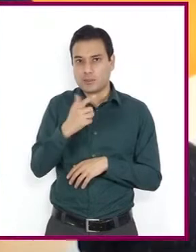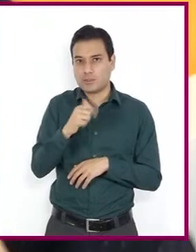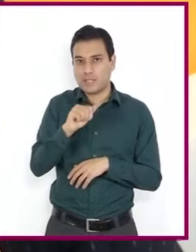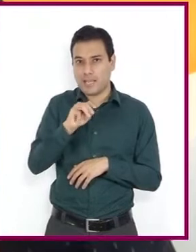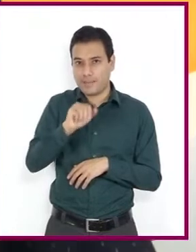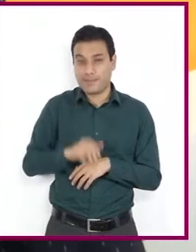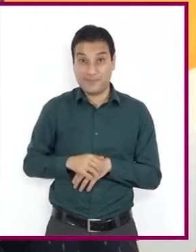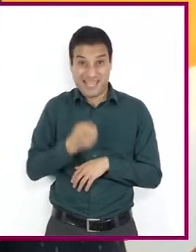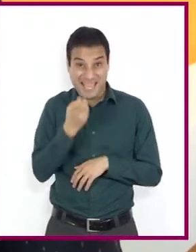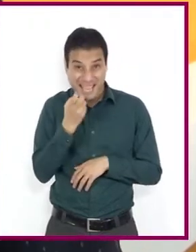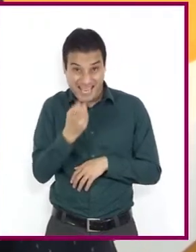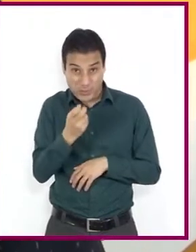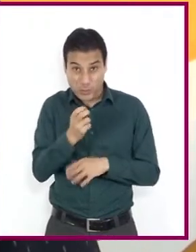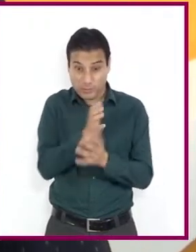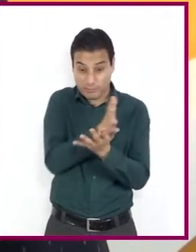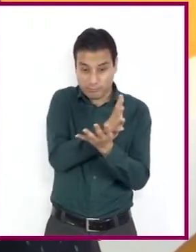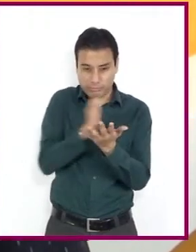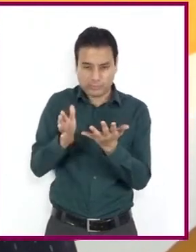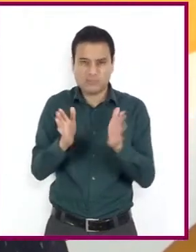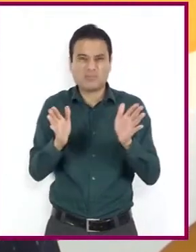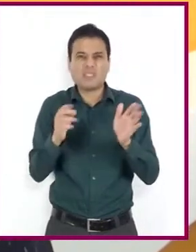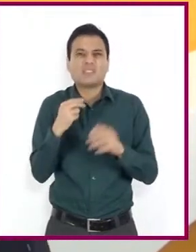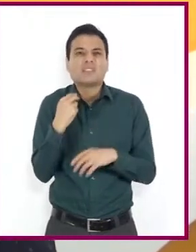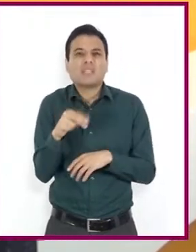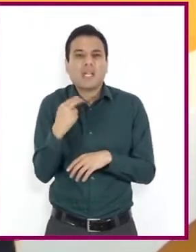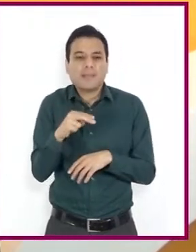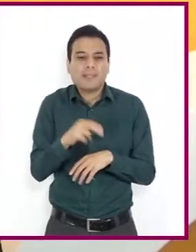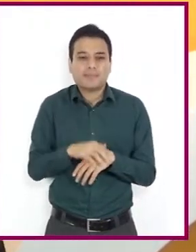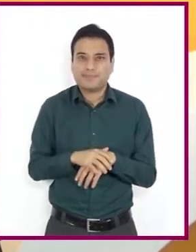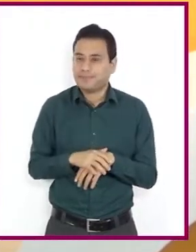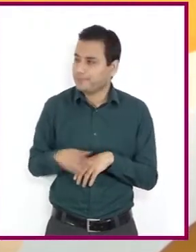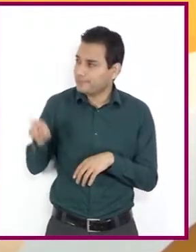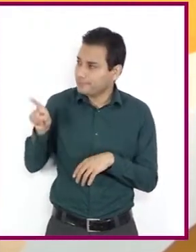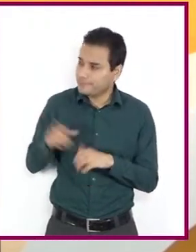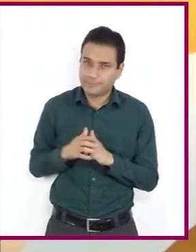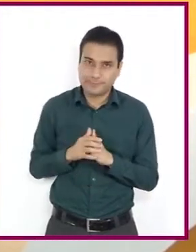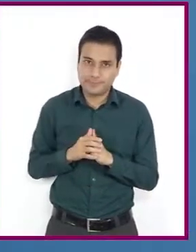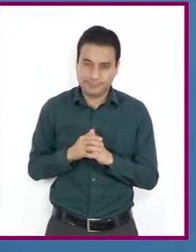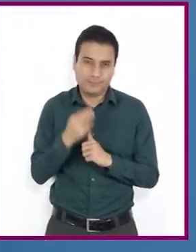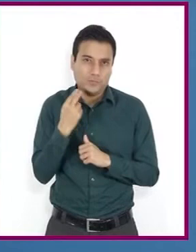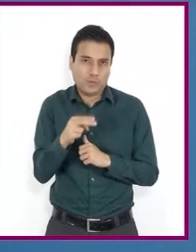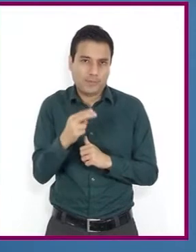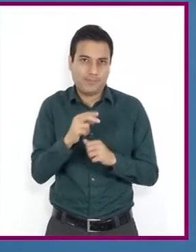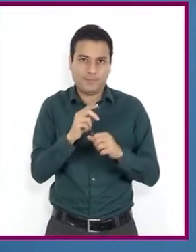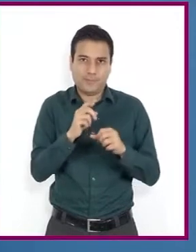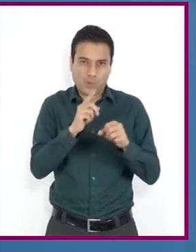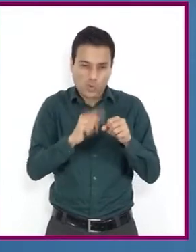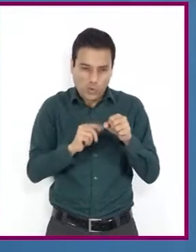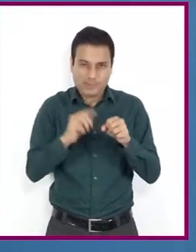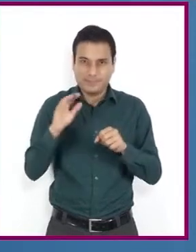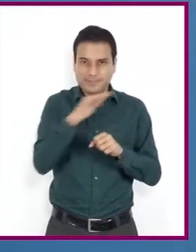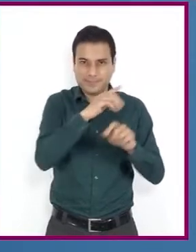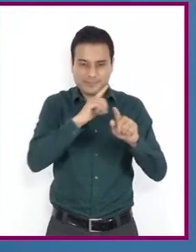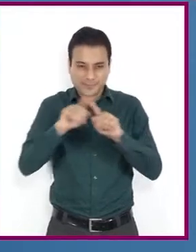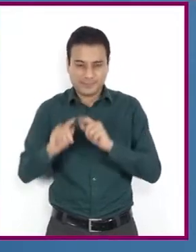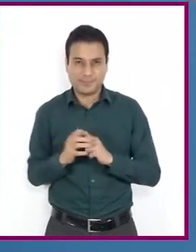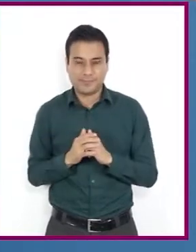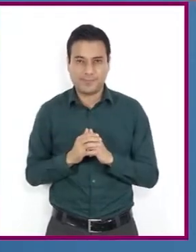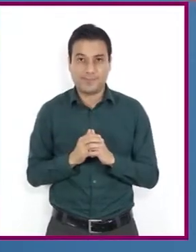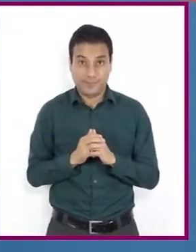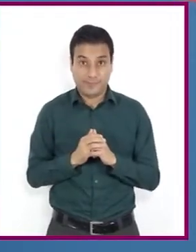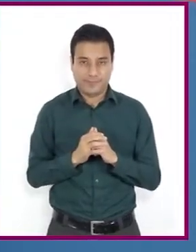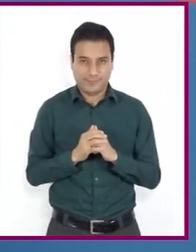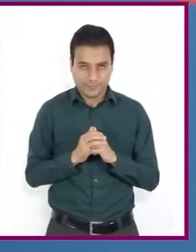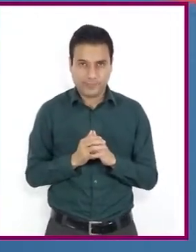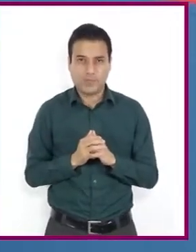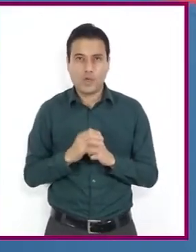este arreglo de frecuencias se les conoce como espectro electromagnético. Todas las ondas